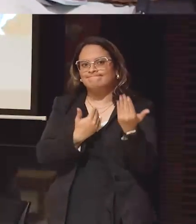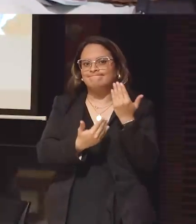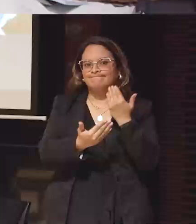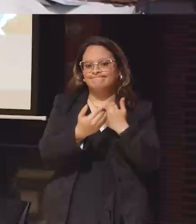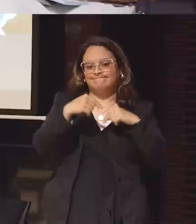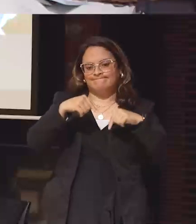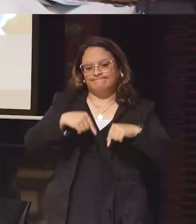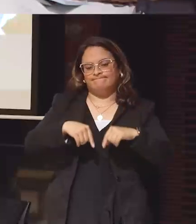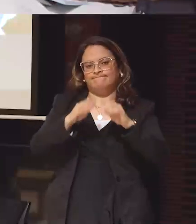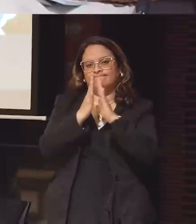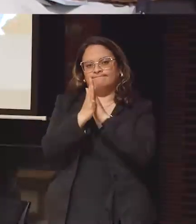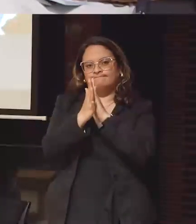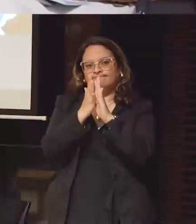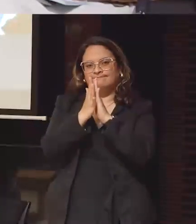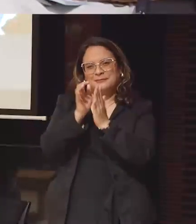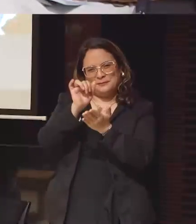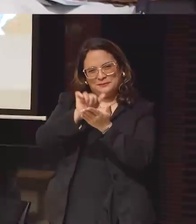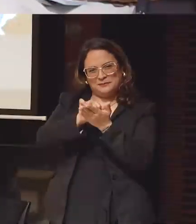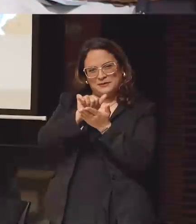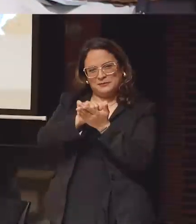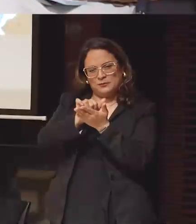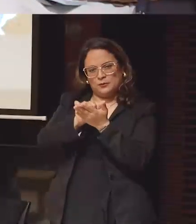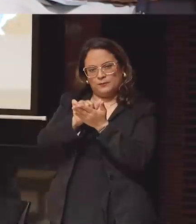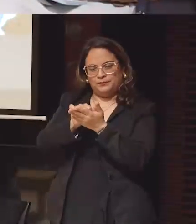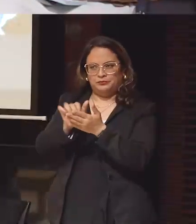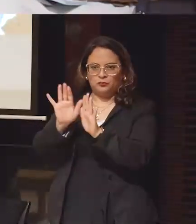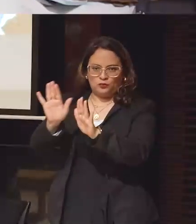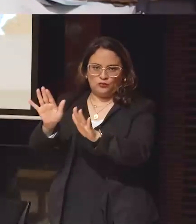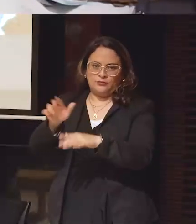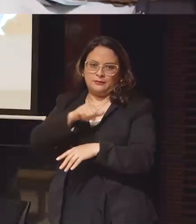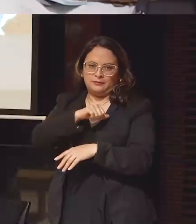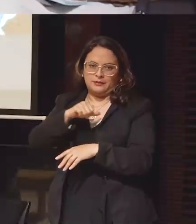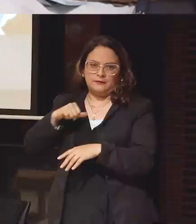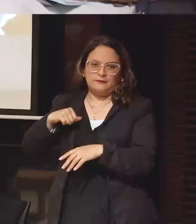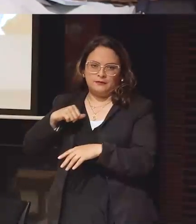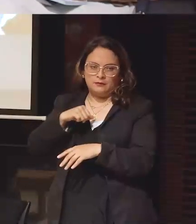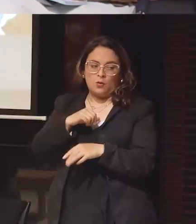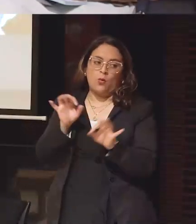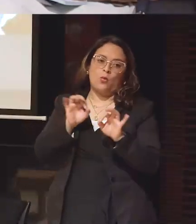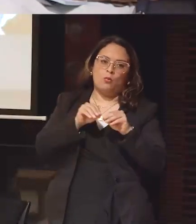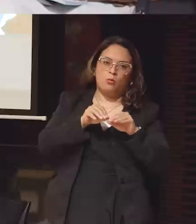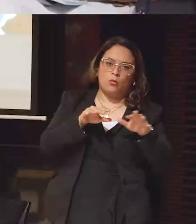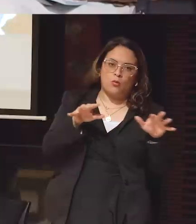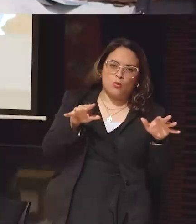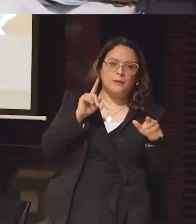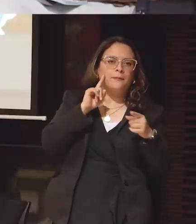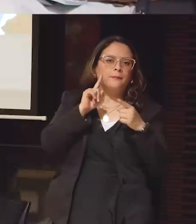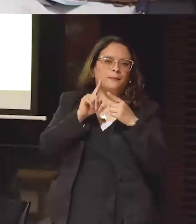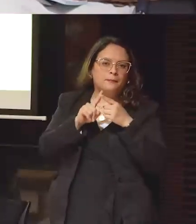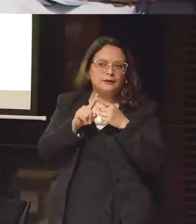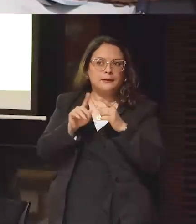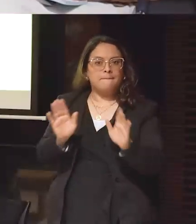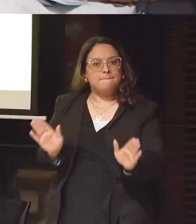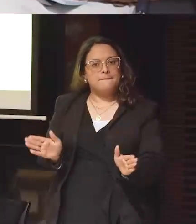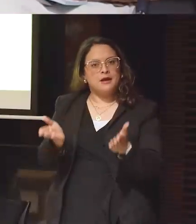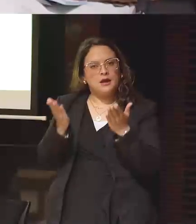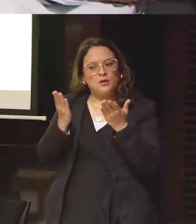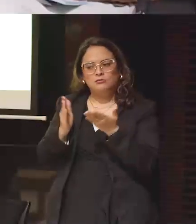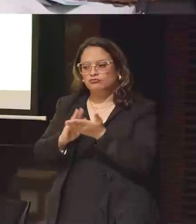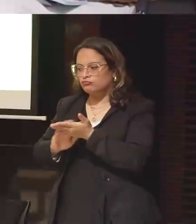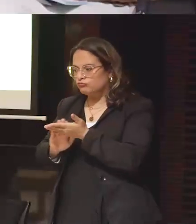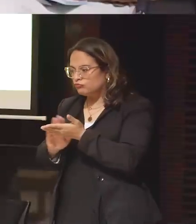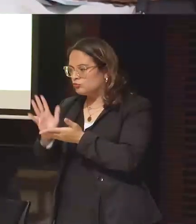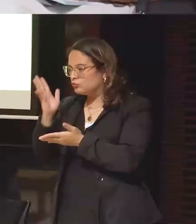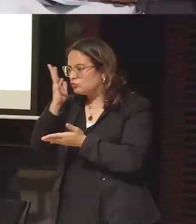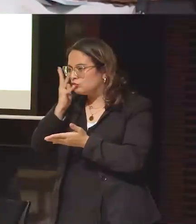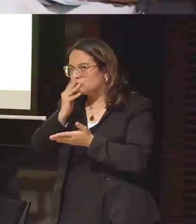esto también permite que esos mismos privados, como lo hacemos los públicos, estamos interesados en mejorar los entornos, en embellecerlos, en